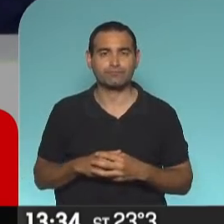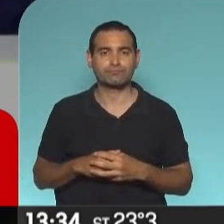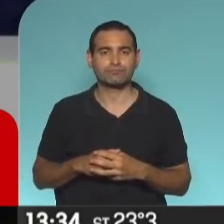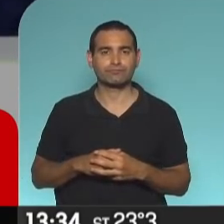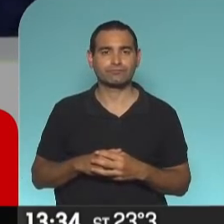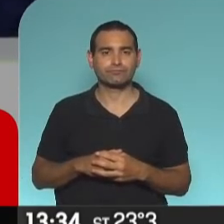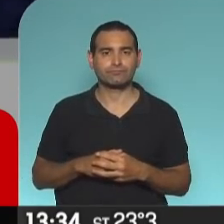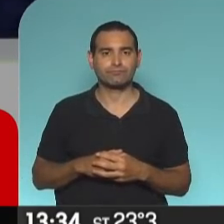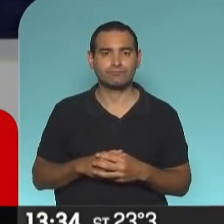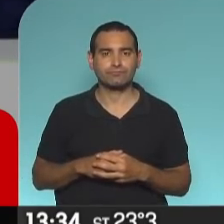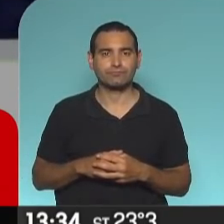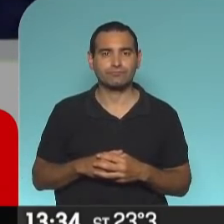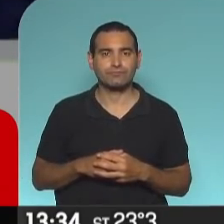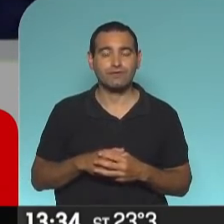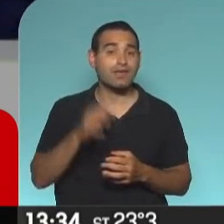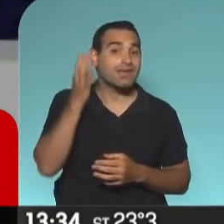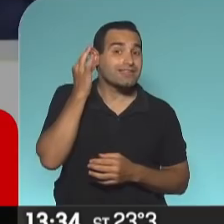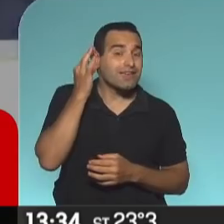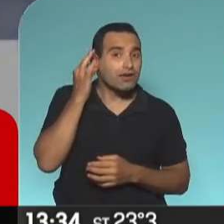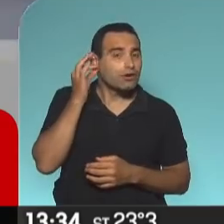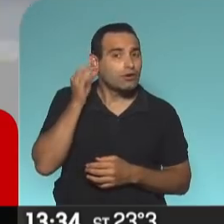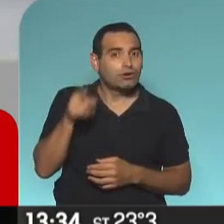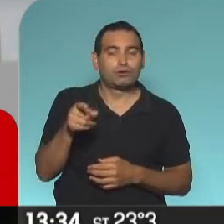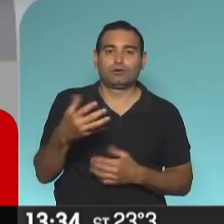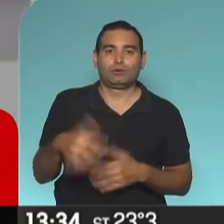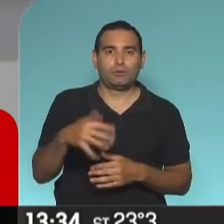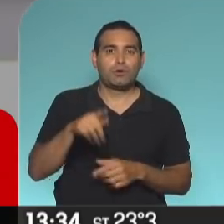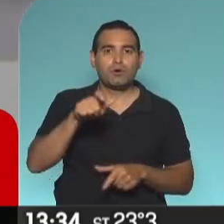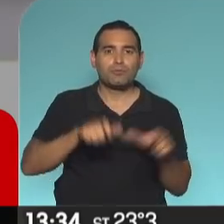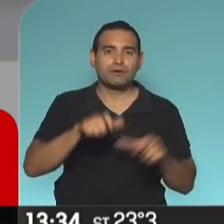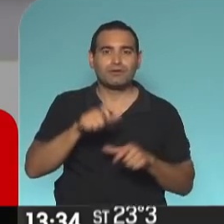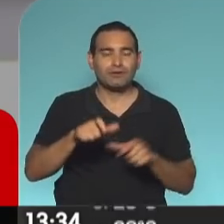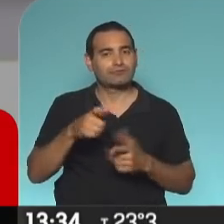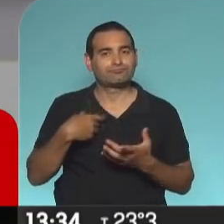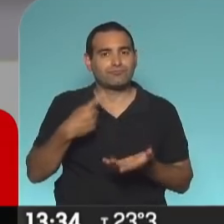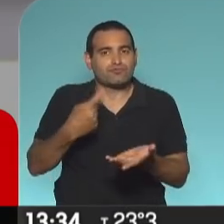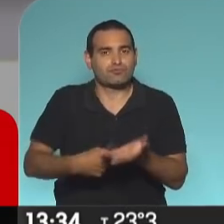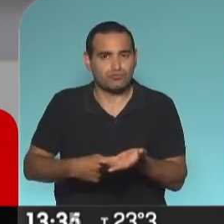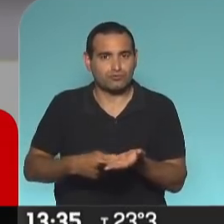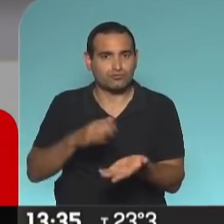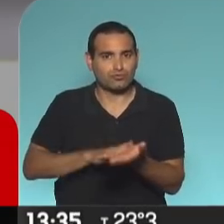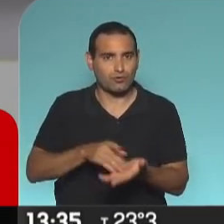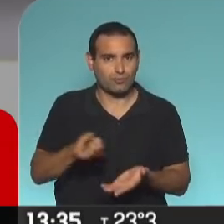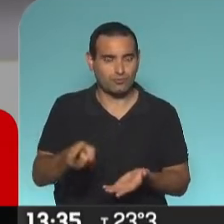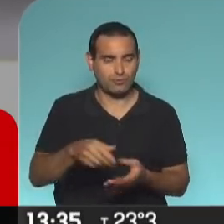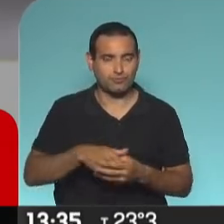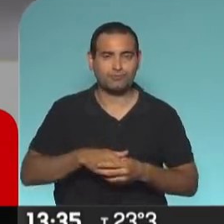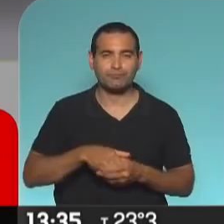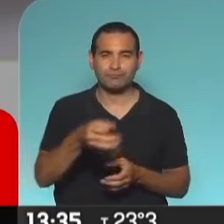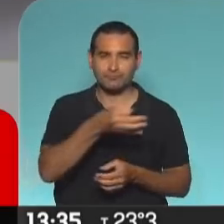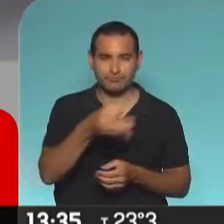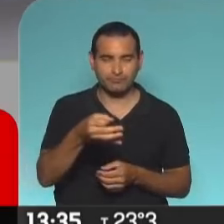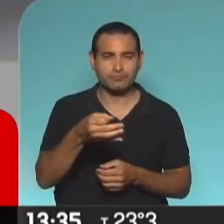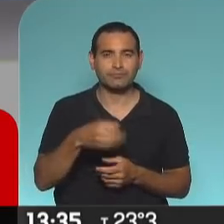que el magnetismo de Diego pudo hasta con quienes debían decidir por su salud, ¿no? También ten en cuenta una cosa, Alejandro, como